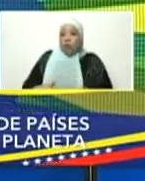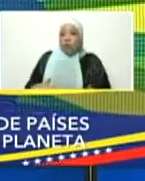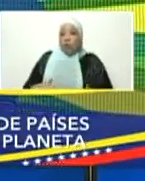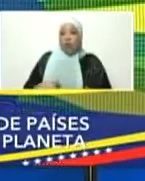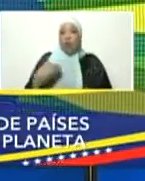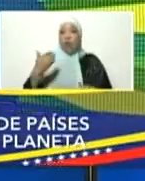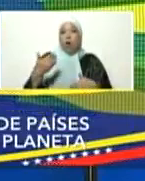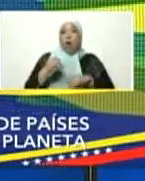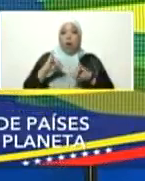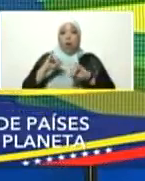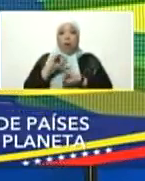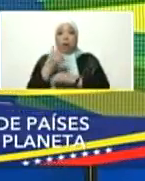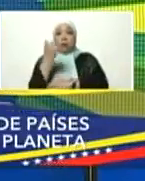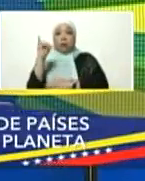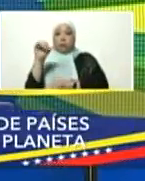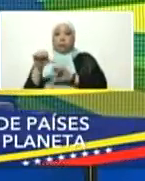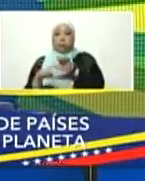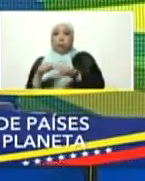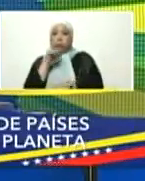destrucción en la zona norte costera,